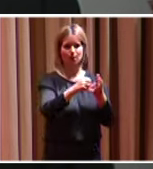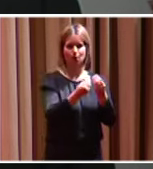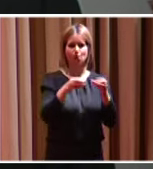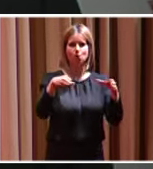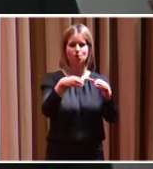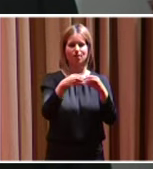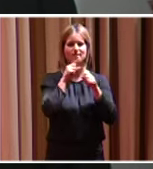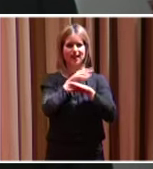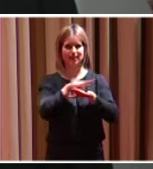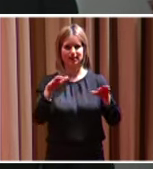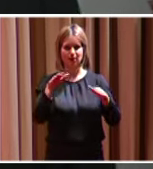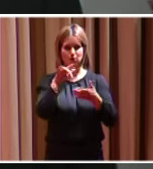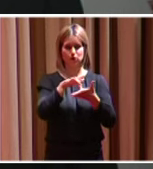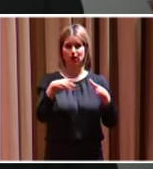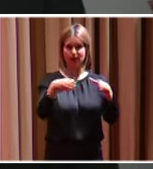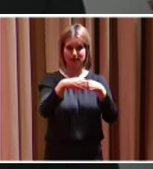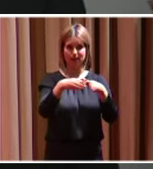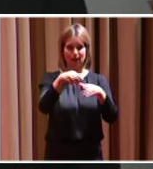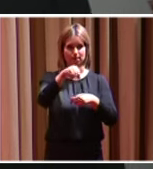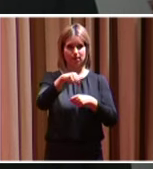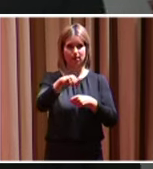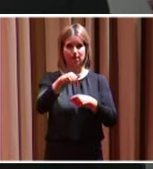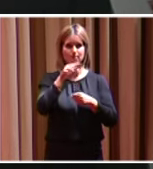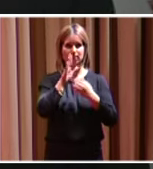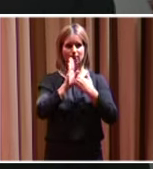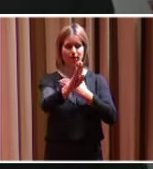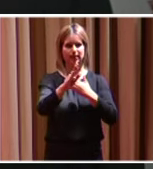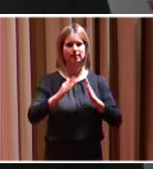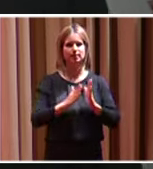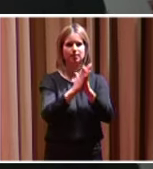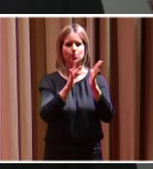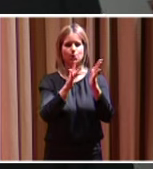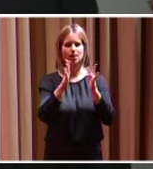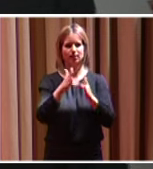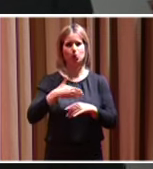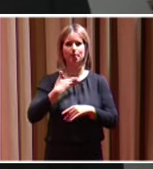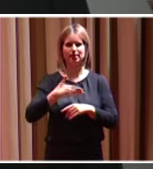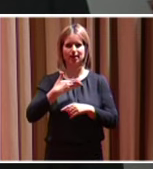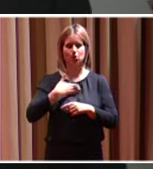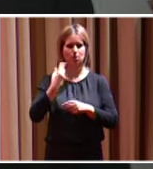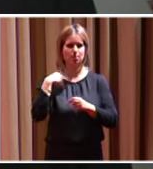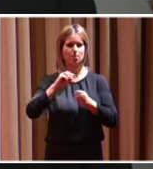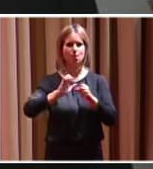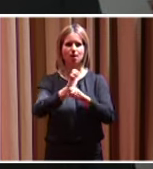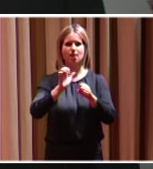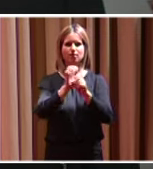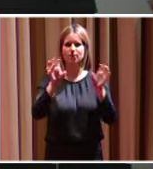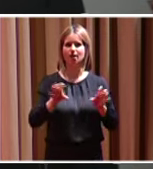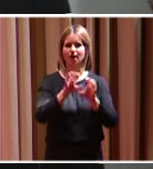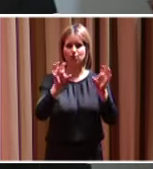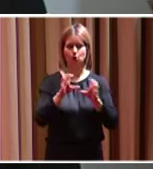del silencio. Desde esta capilla, ante el Santísimo Cristo de la Misericordia, obra cumbre del barroco andaluz,